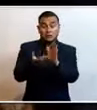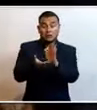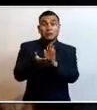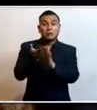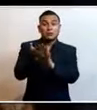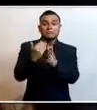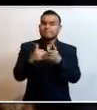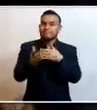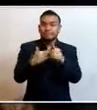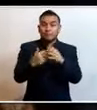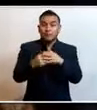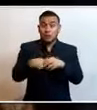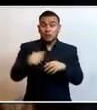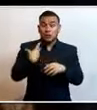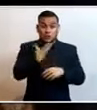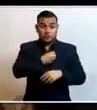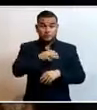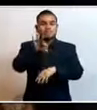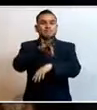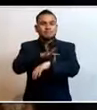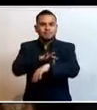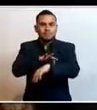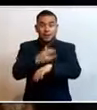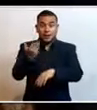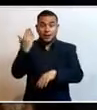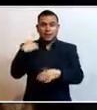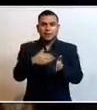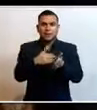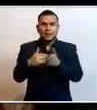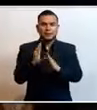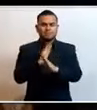de lo que hubiera sido si no se hubieran tomado las medidas a tiempo.